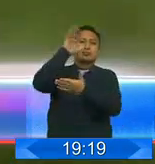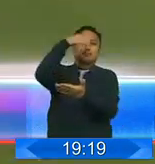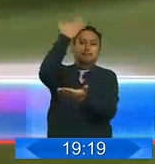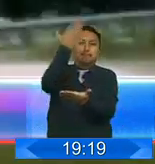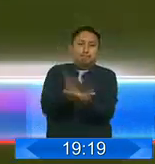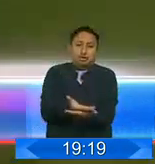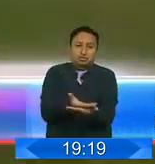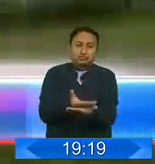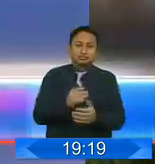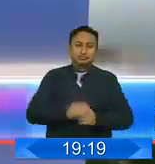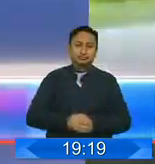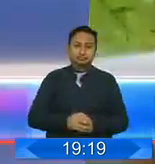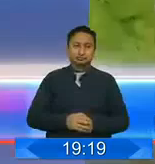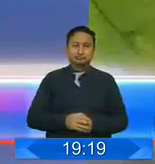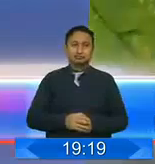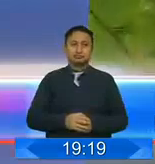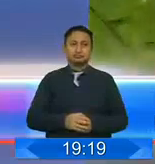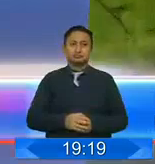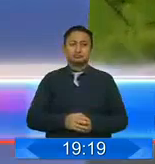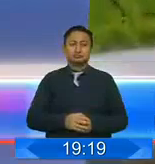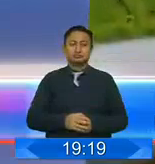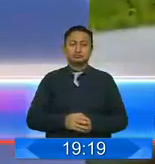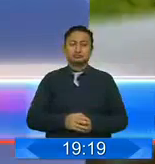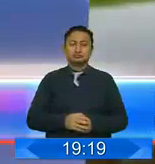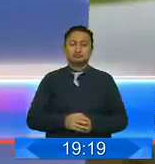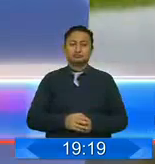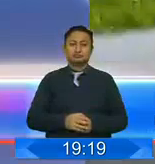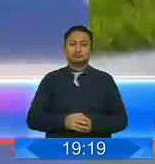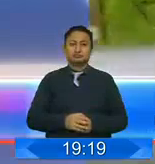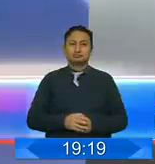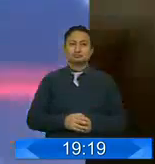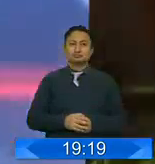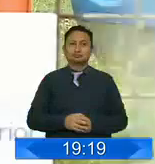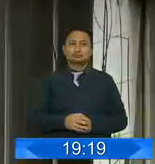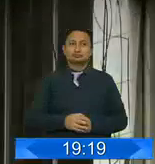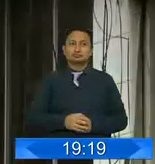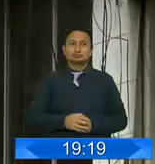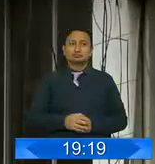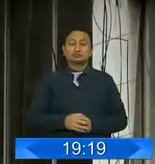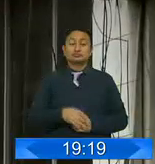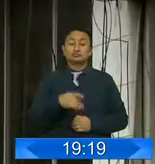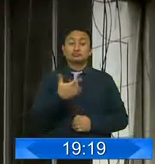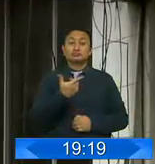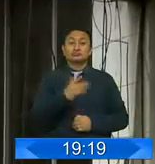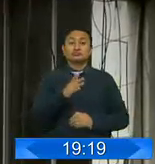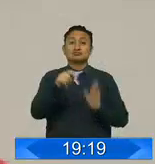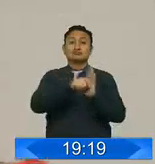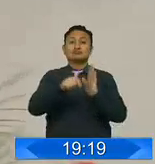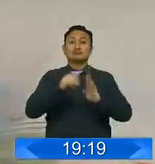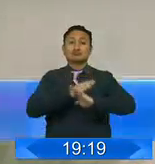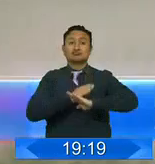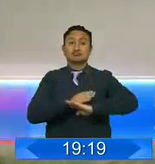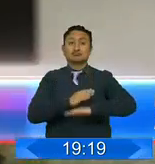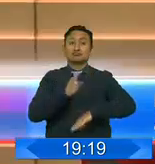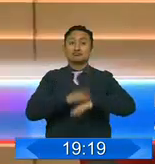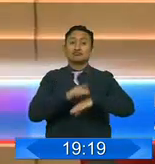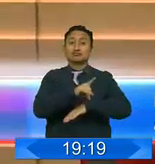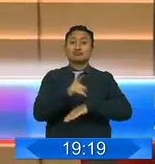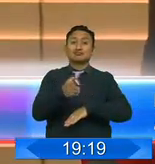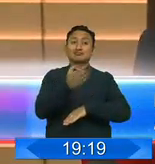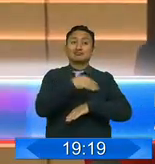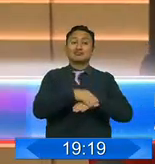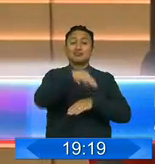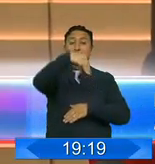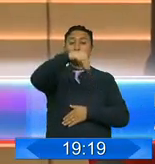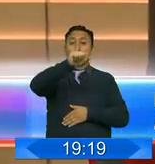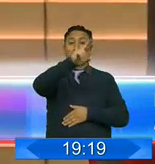caída del helicóptero policial aquí en la capital de la República. Además, la defensa de uno de los implicados en presunta violación a